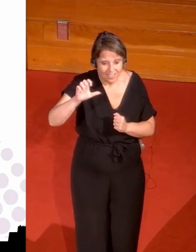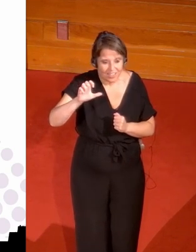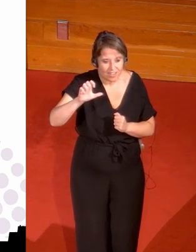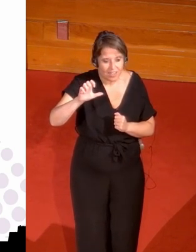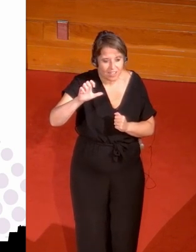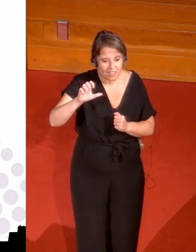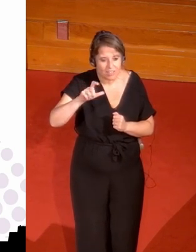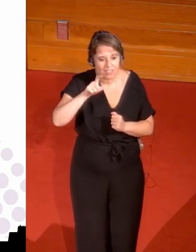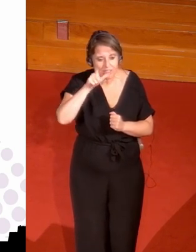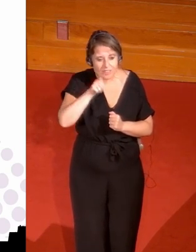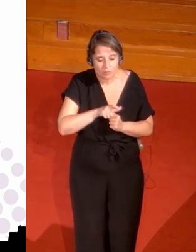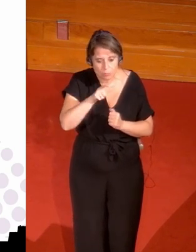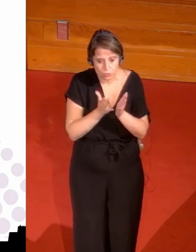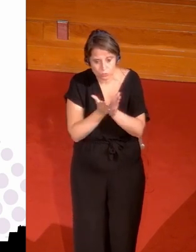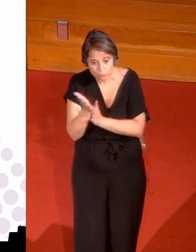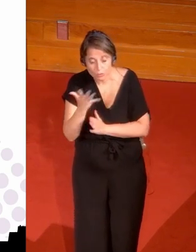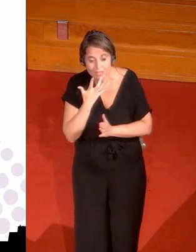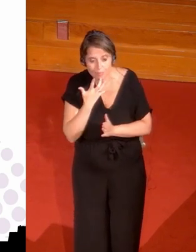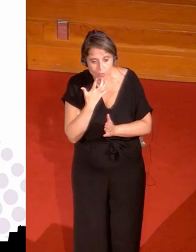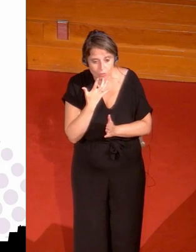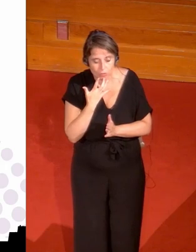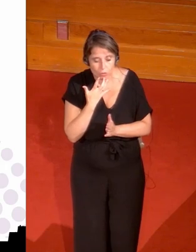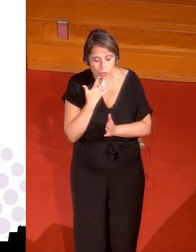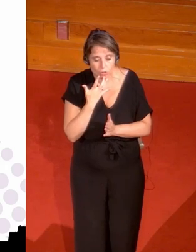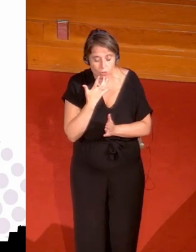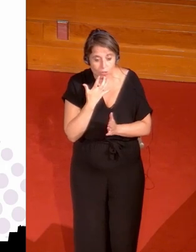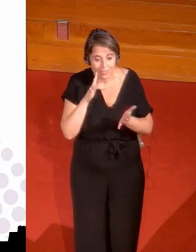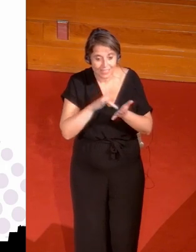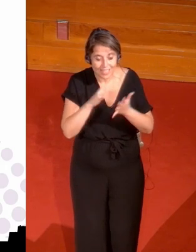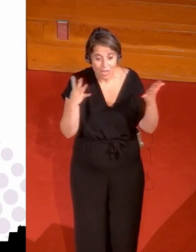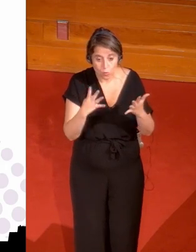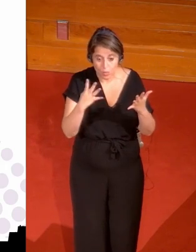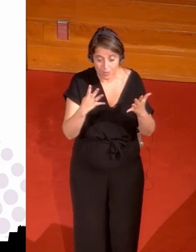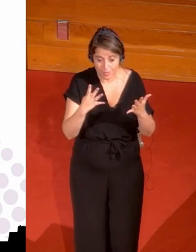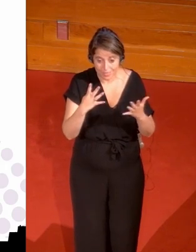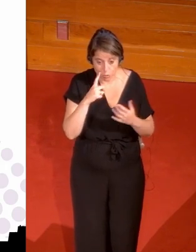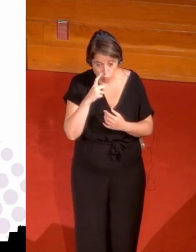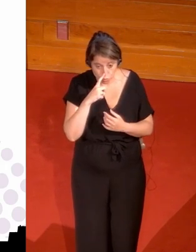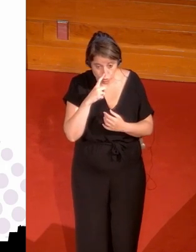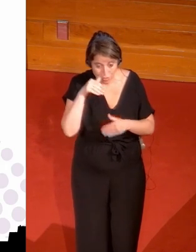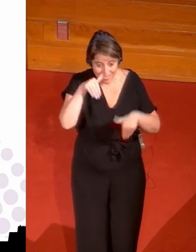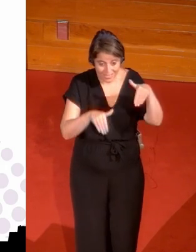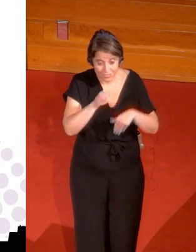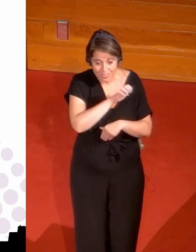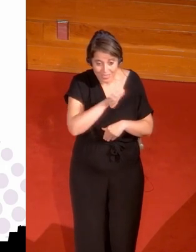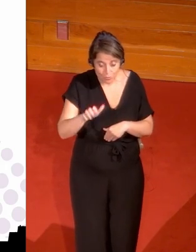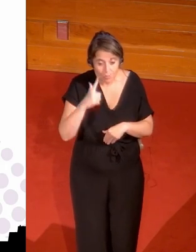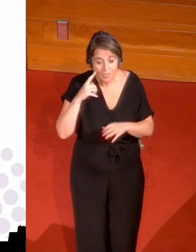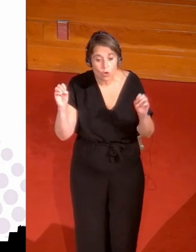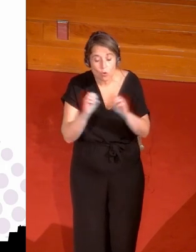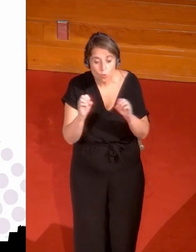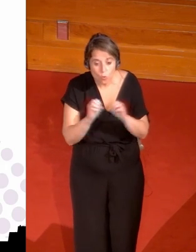se enteró la noche de del 9 de junio de las elecciones europeas se puso en Google